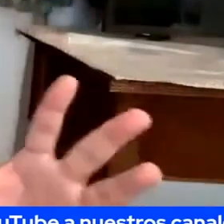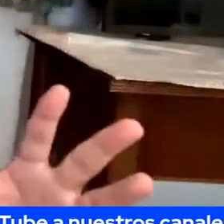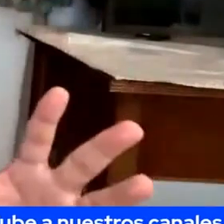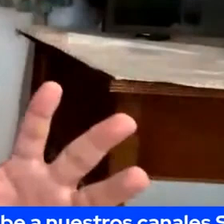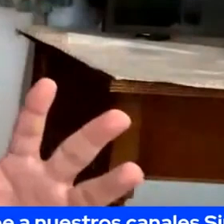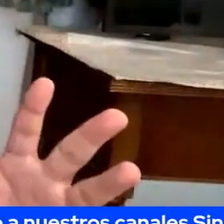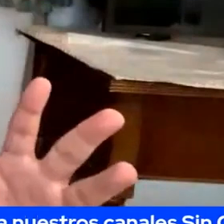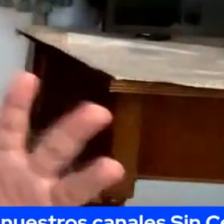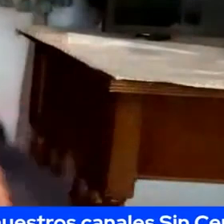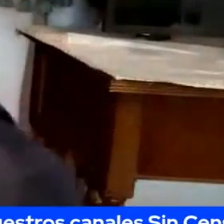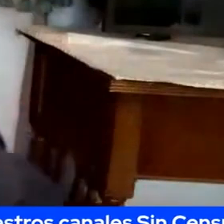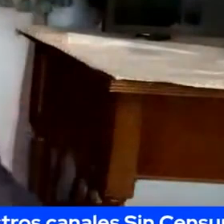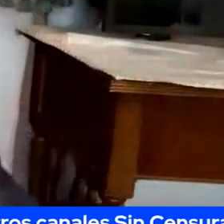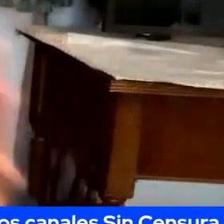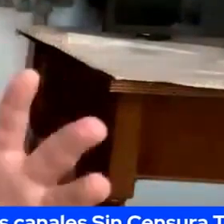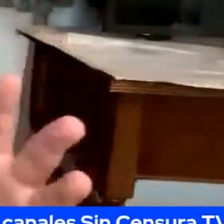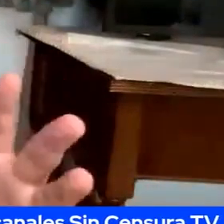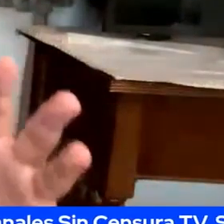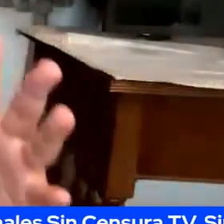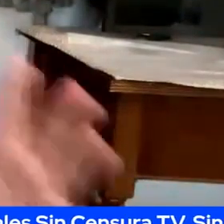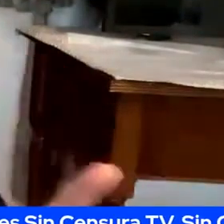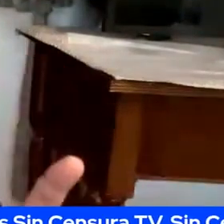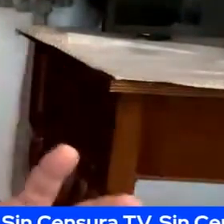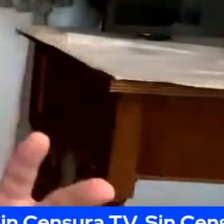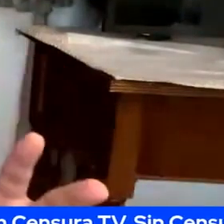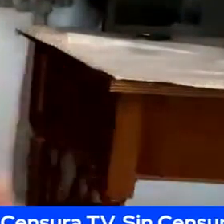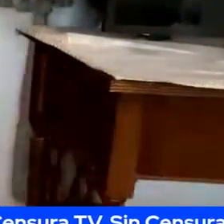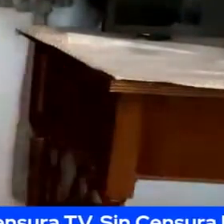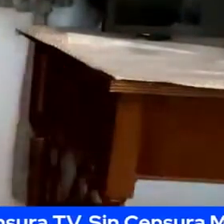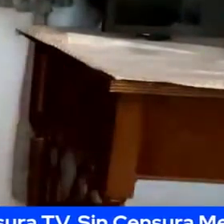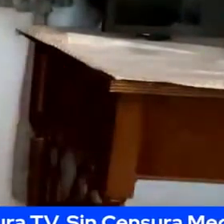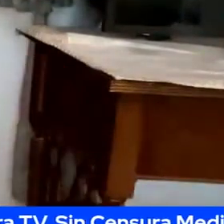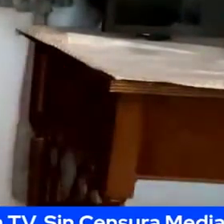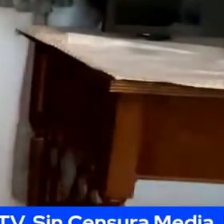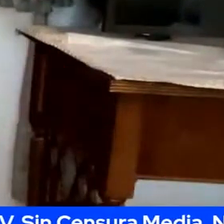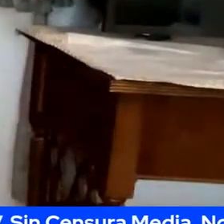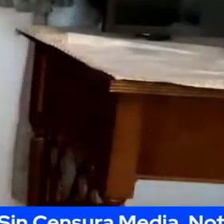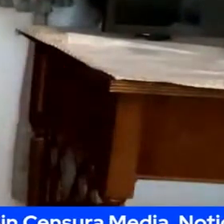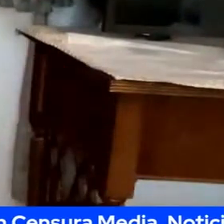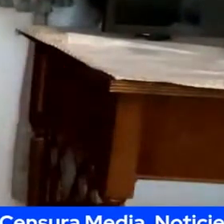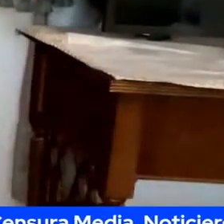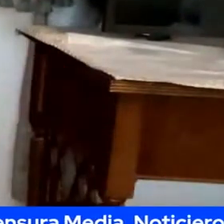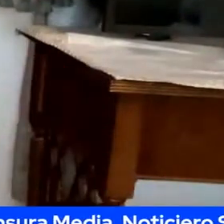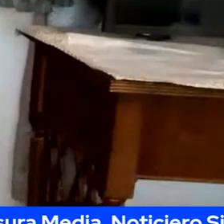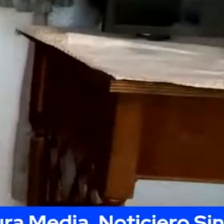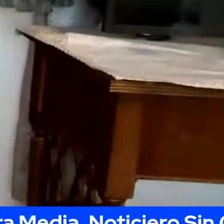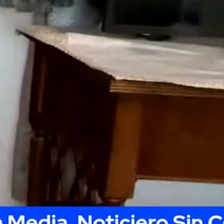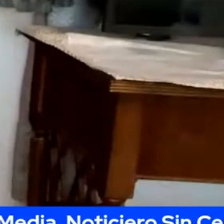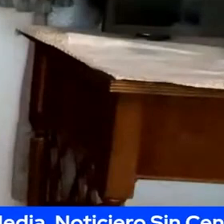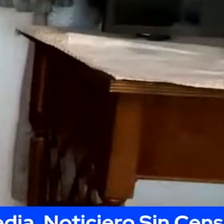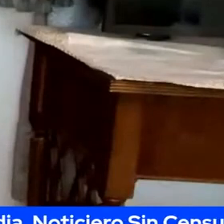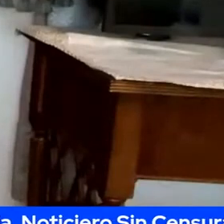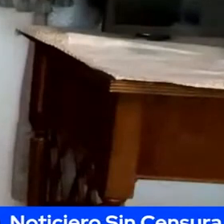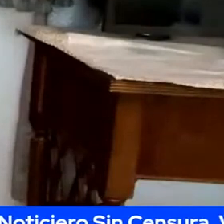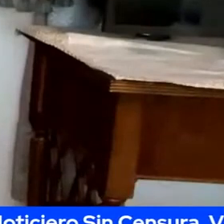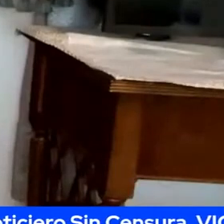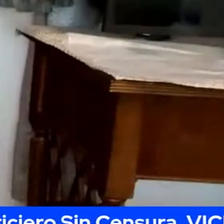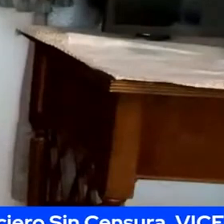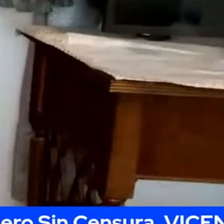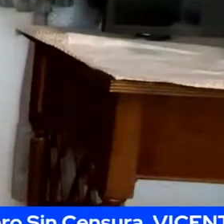ven estos personajes de otros partidos, incluso el propio